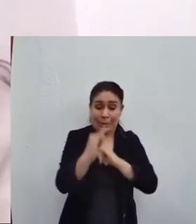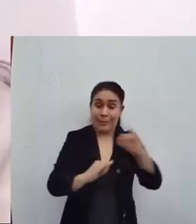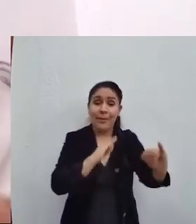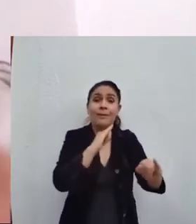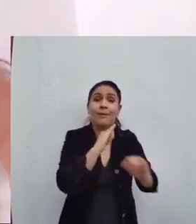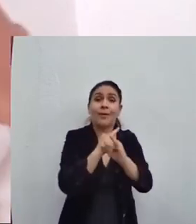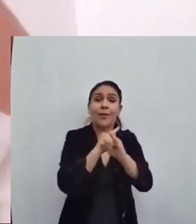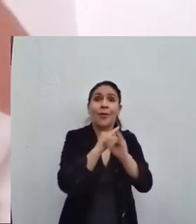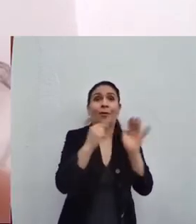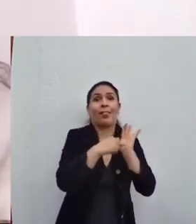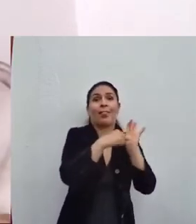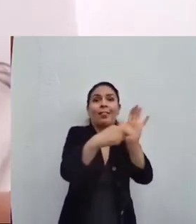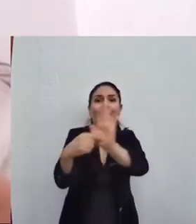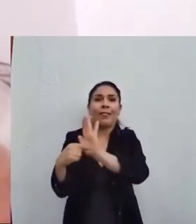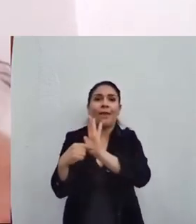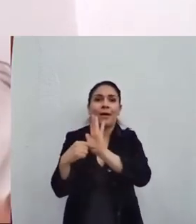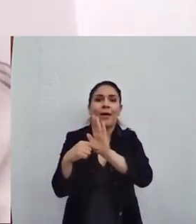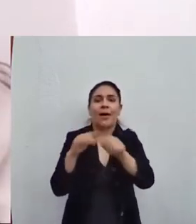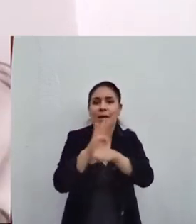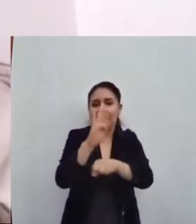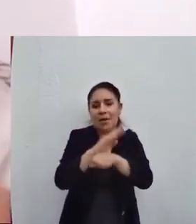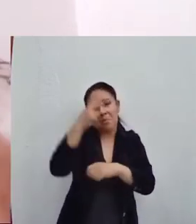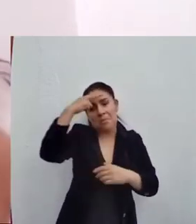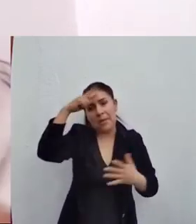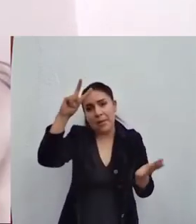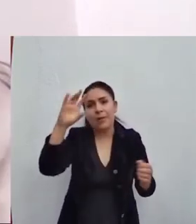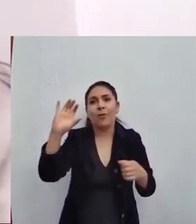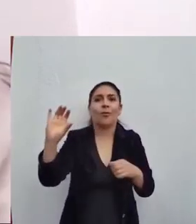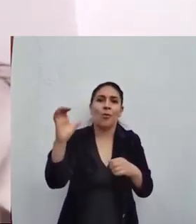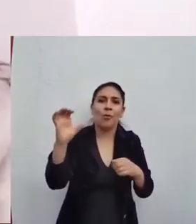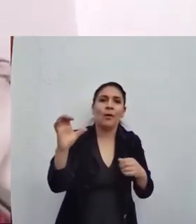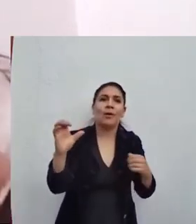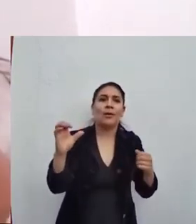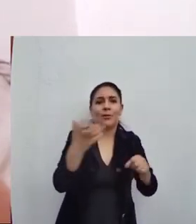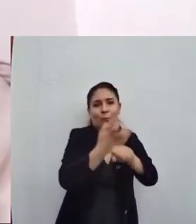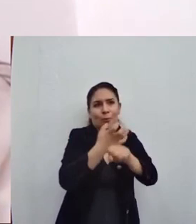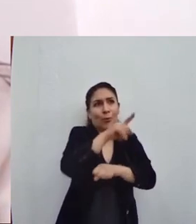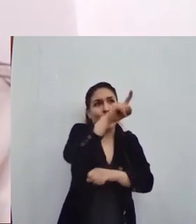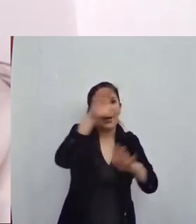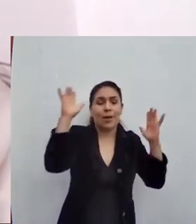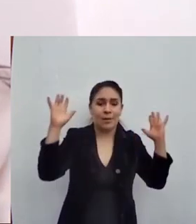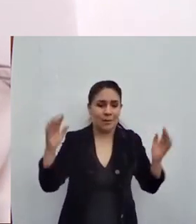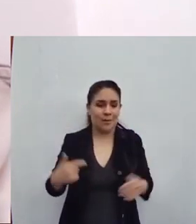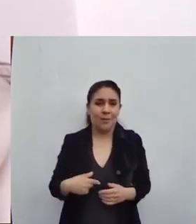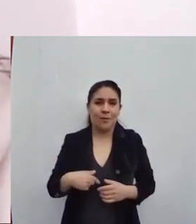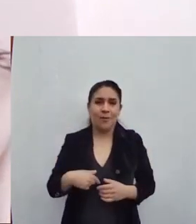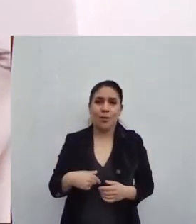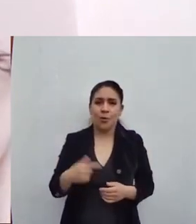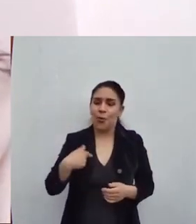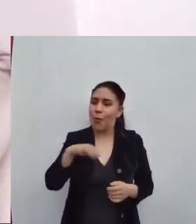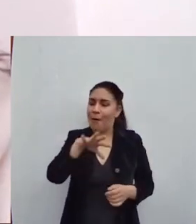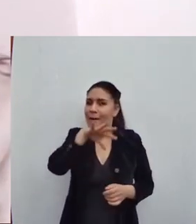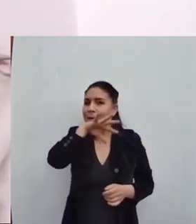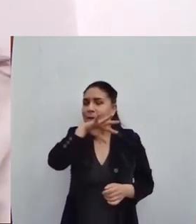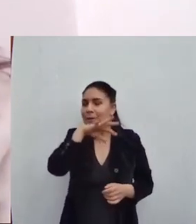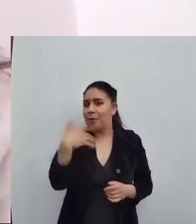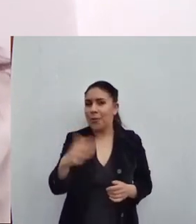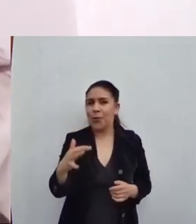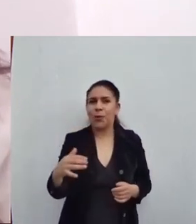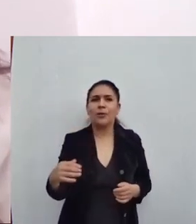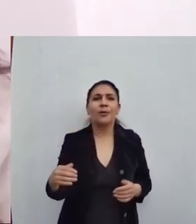representados por Argentina, México, Colombia, Miami, y damos contenido de